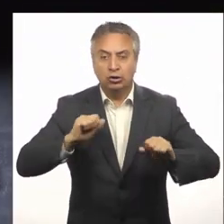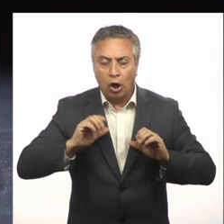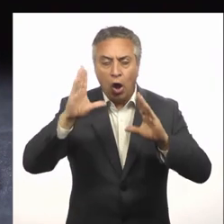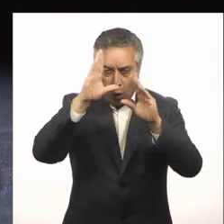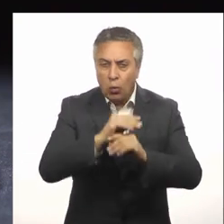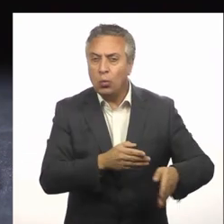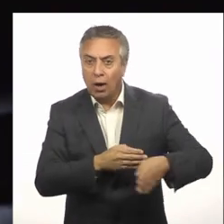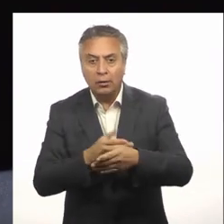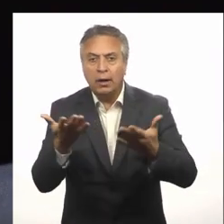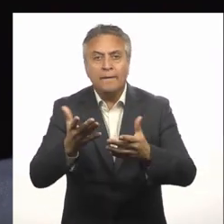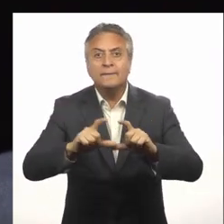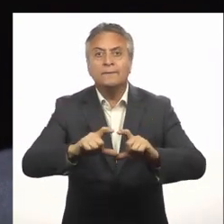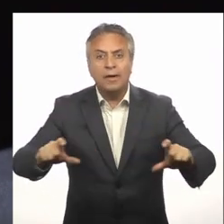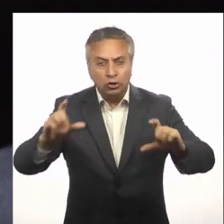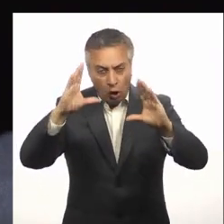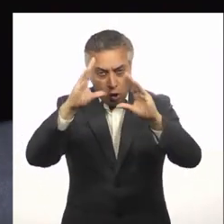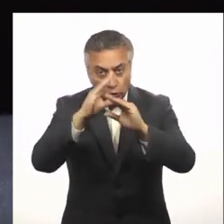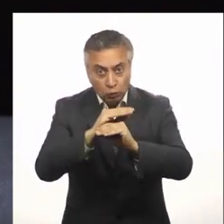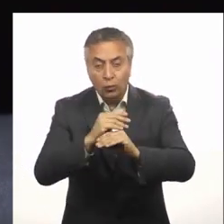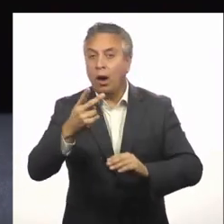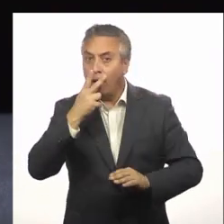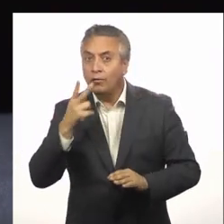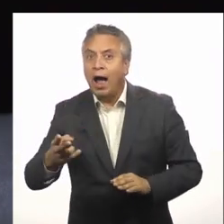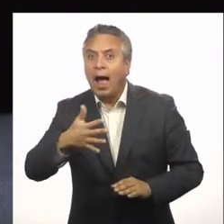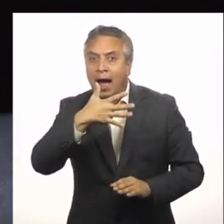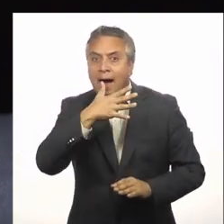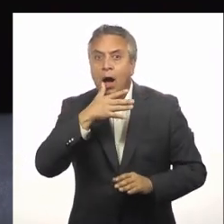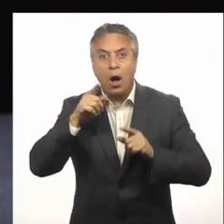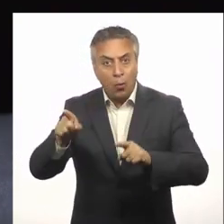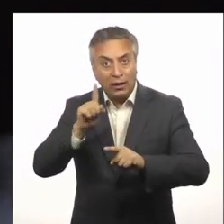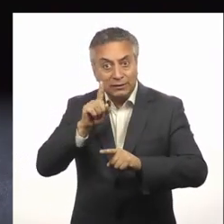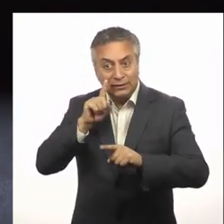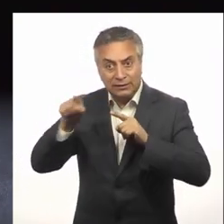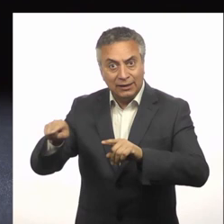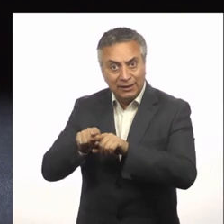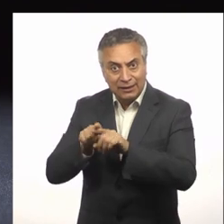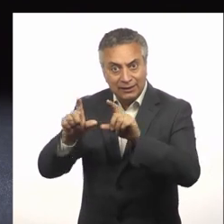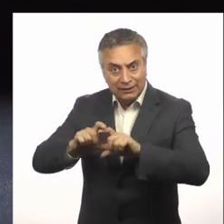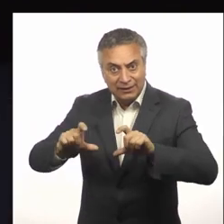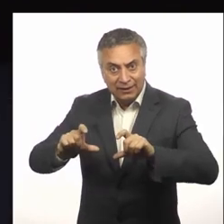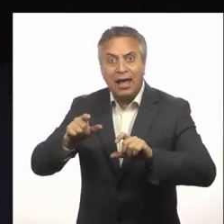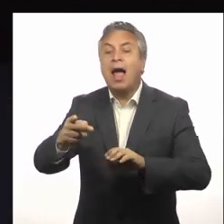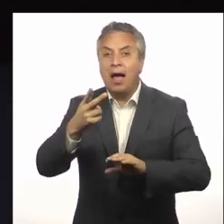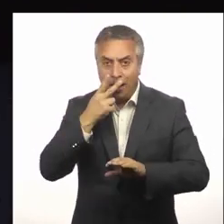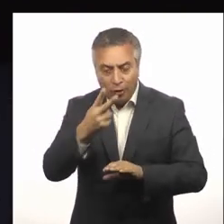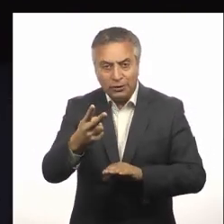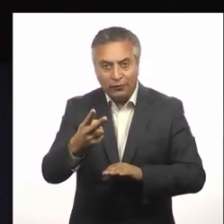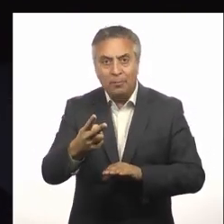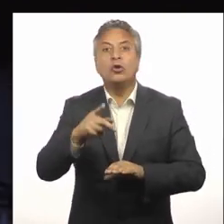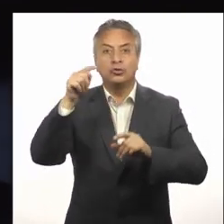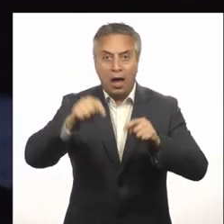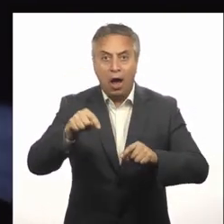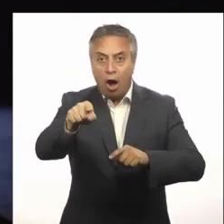estos vasos en la oscuridad. Tenemos el agua tónica y la tinta del destacador. Observemos. Probemos con luz